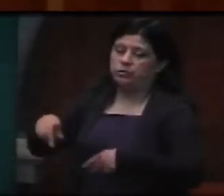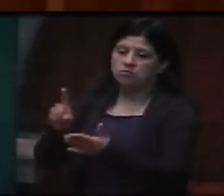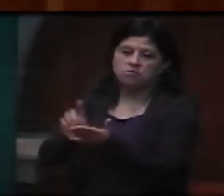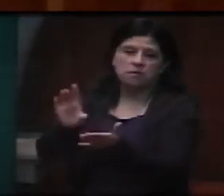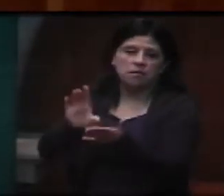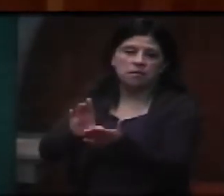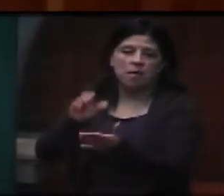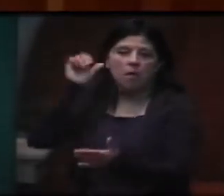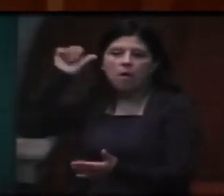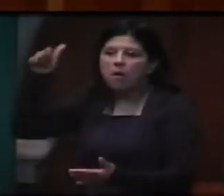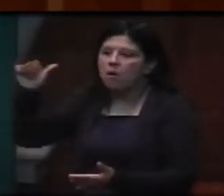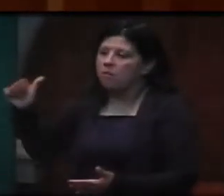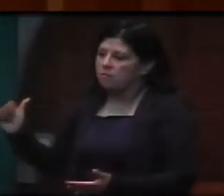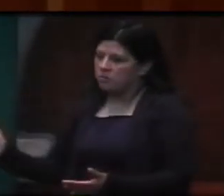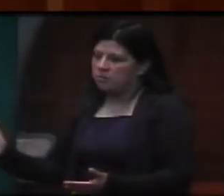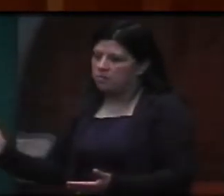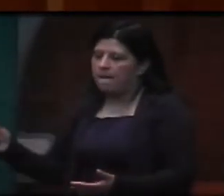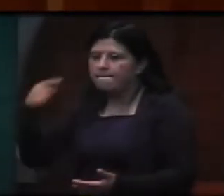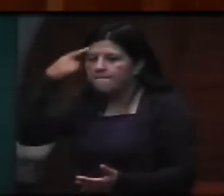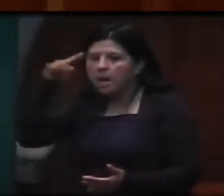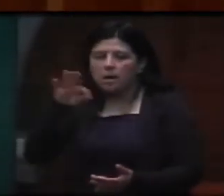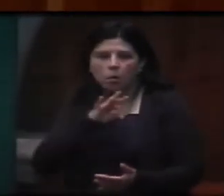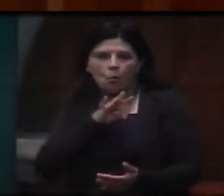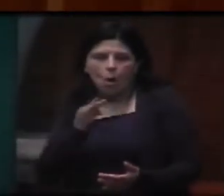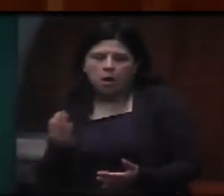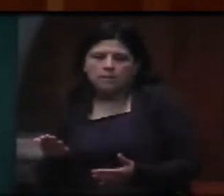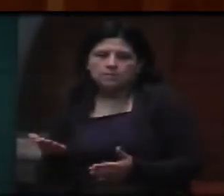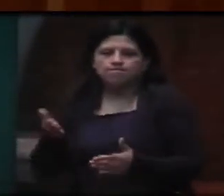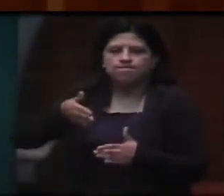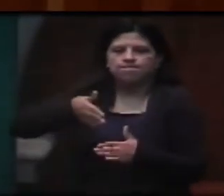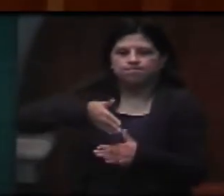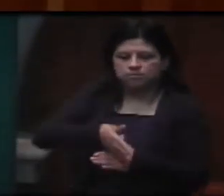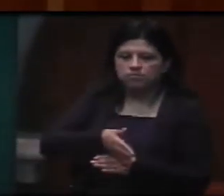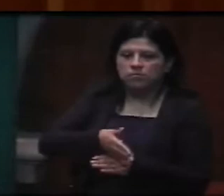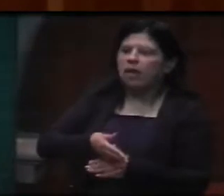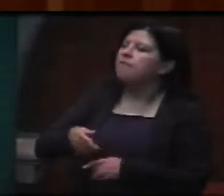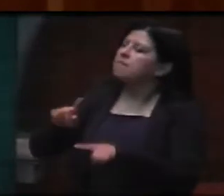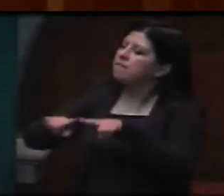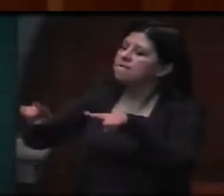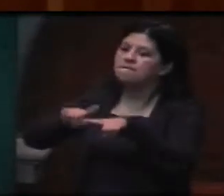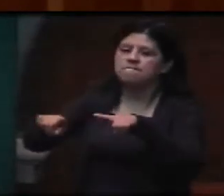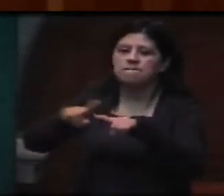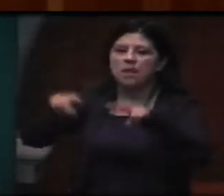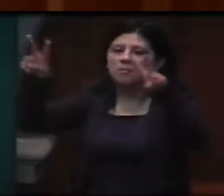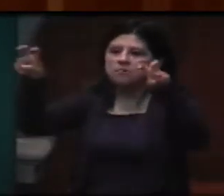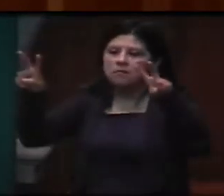tengan acceso a estar informados sobre los diversos temas a tratar.